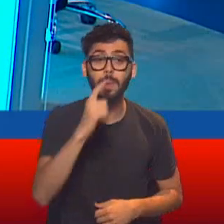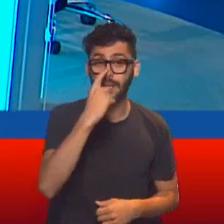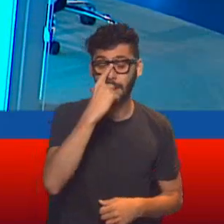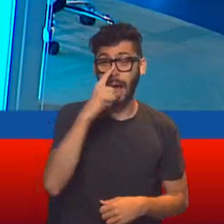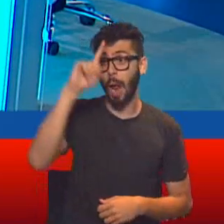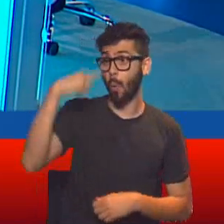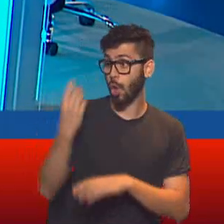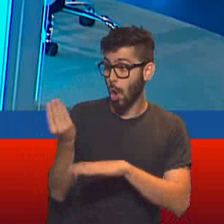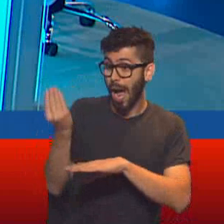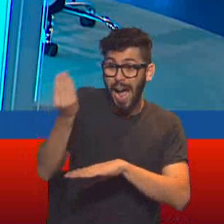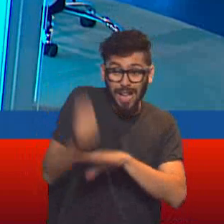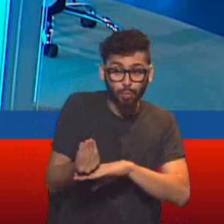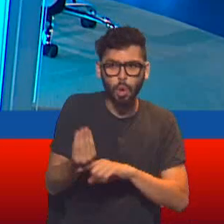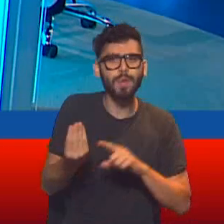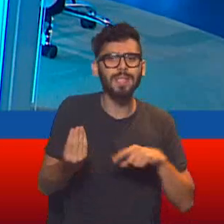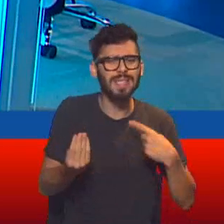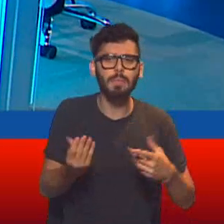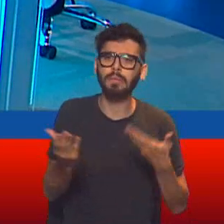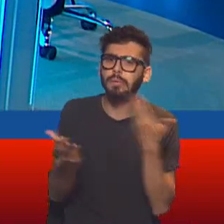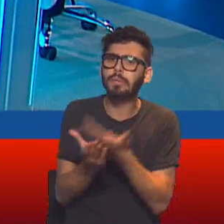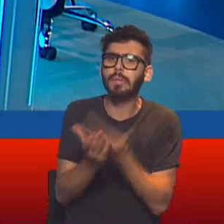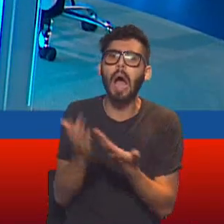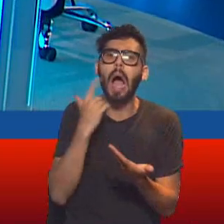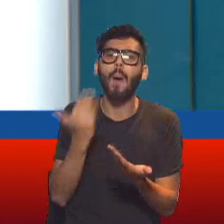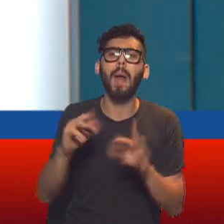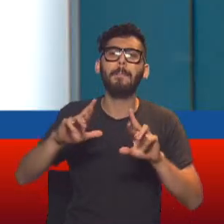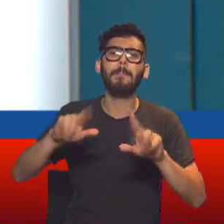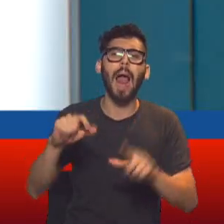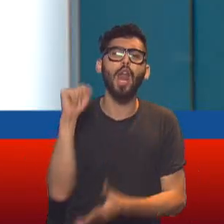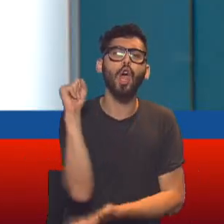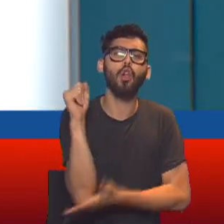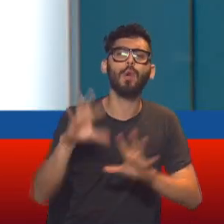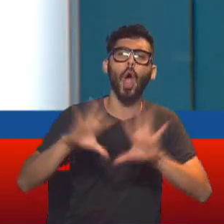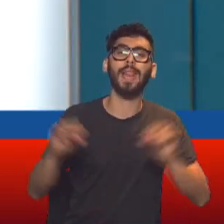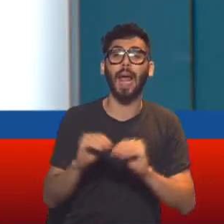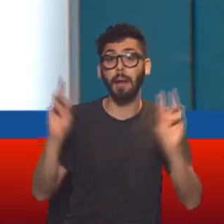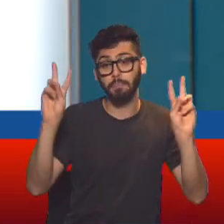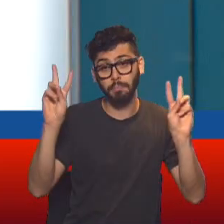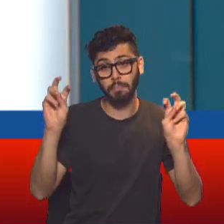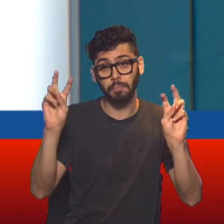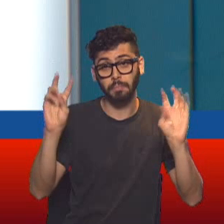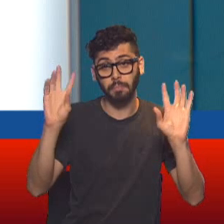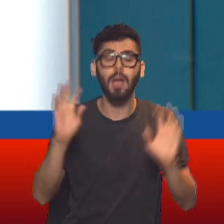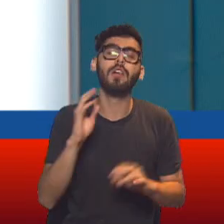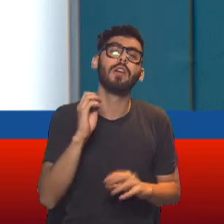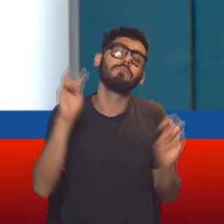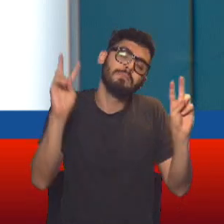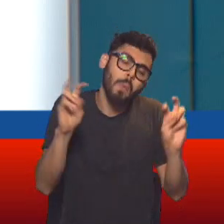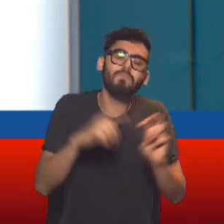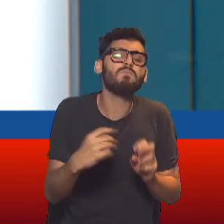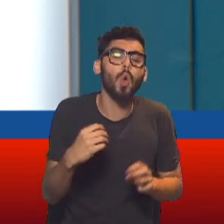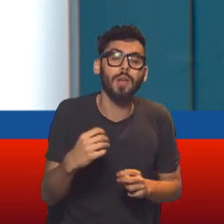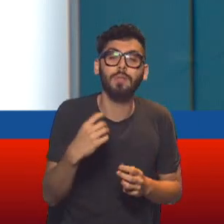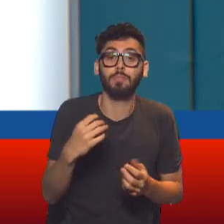que permanentemente se le viene pidiendo un plan económico integral, ¿no? Vamos a ponerle comillas. Digo comillas porque muchas veces se han